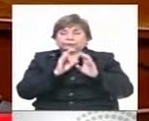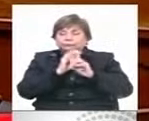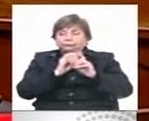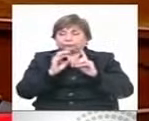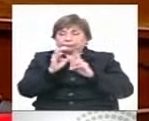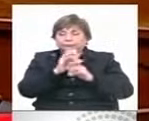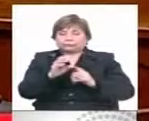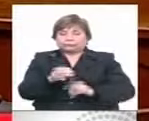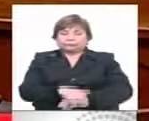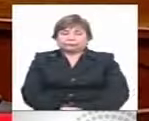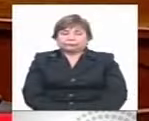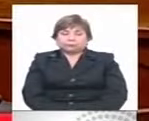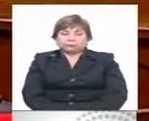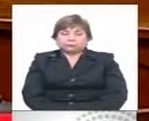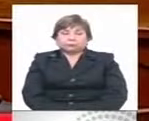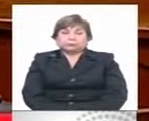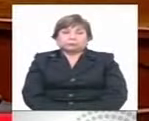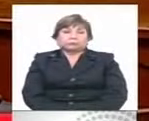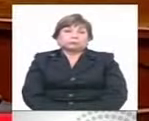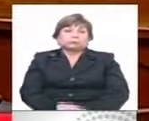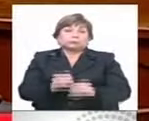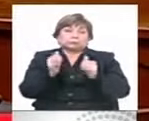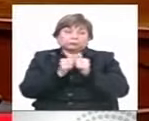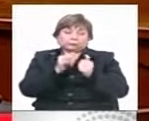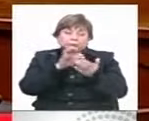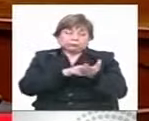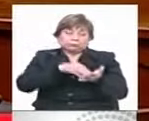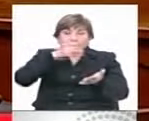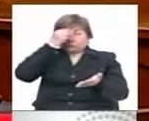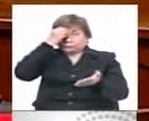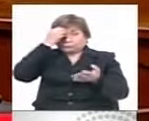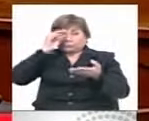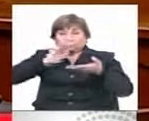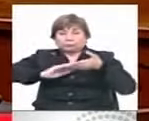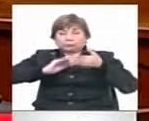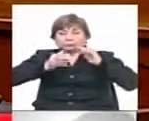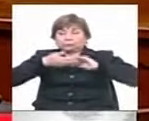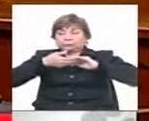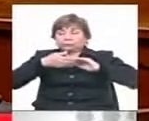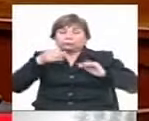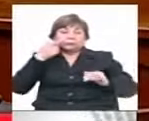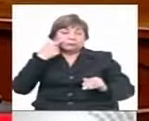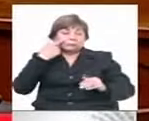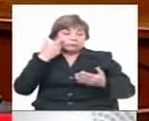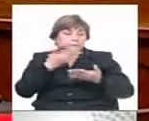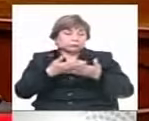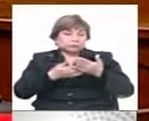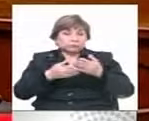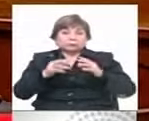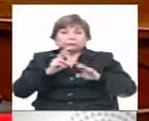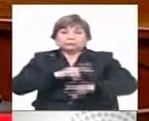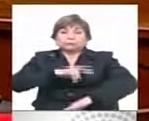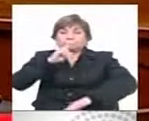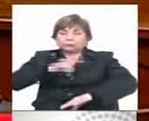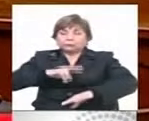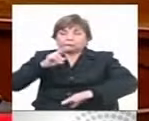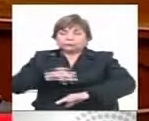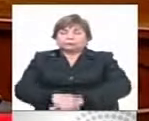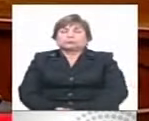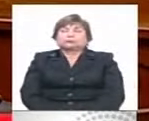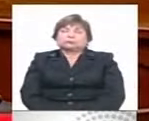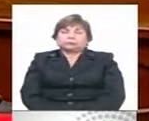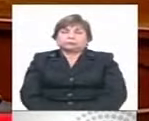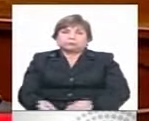intercultural bilingüe. Con Aprendo en Comunidad se conocerán las iniciativas regionales.